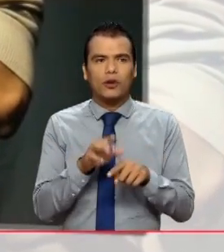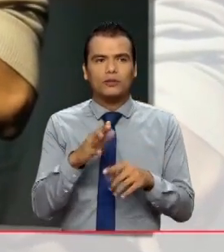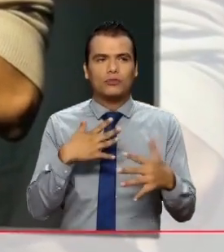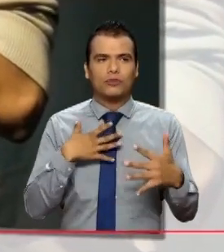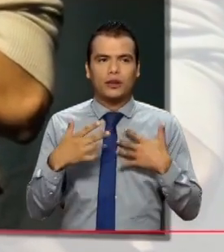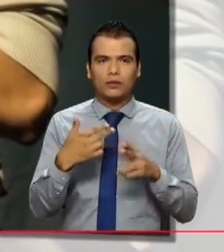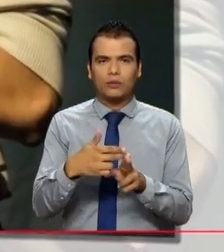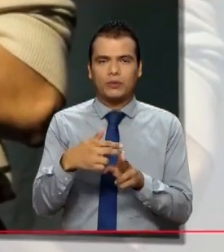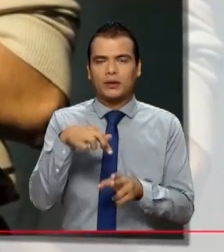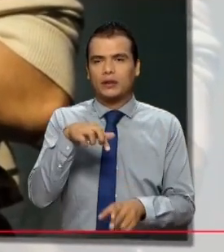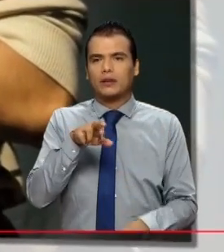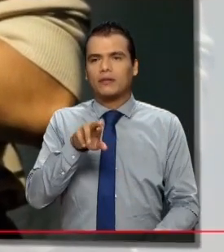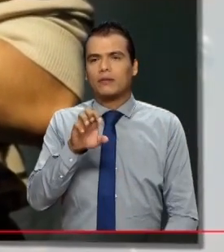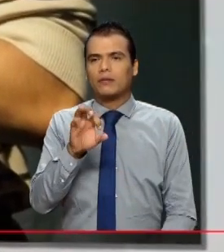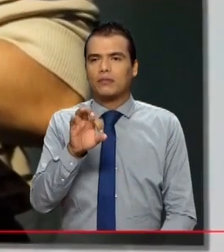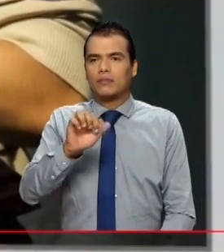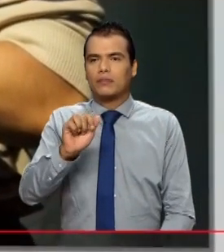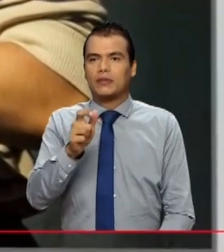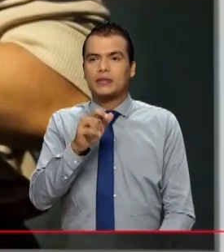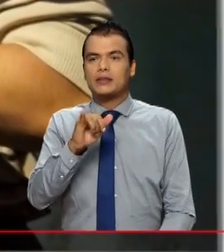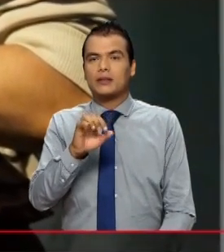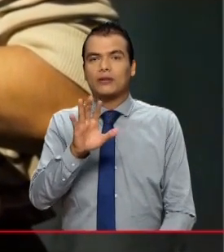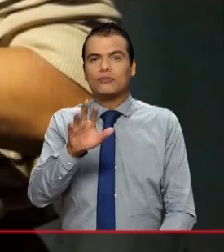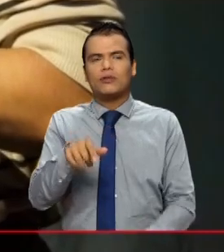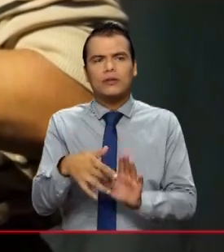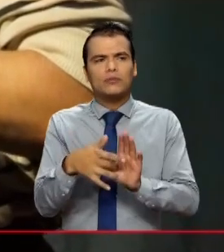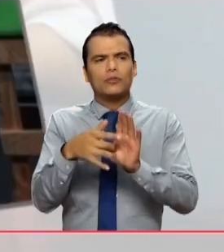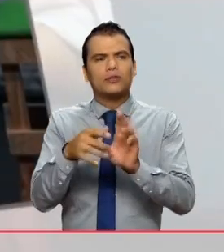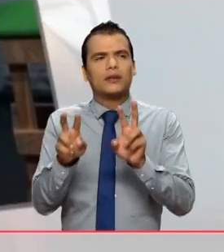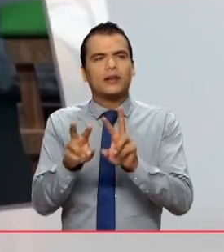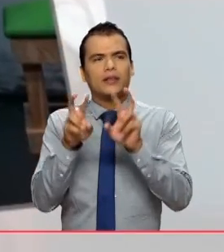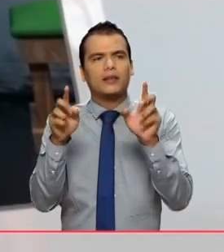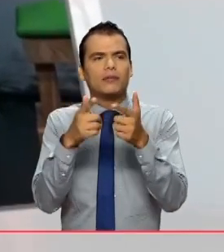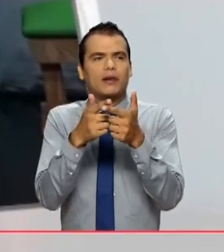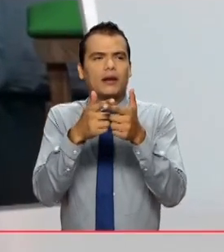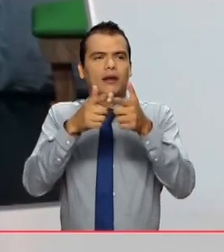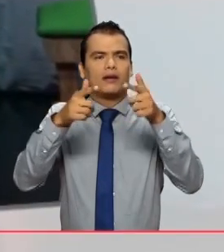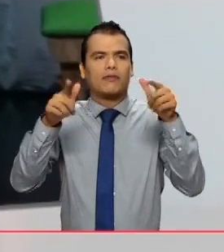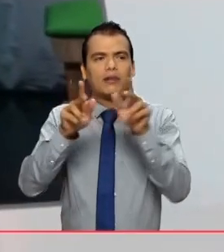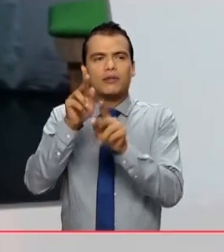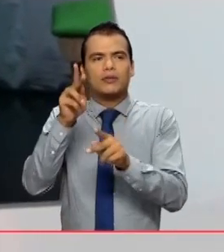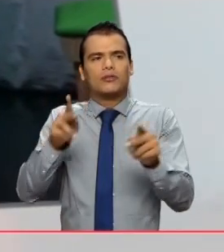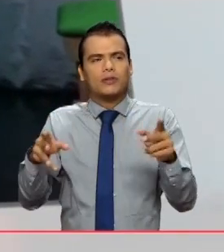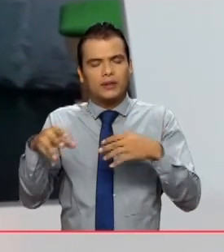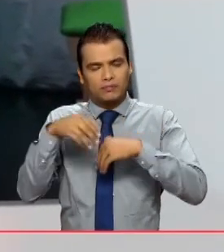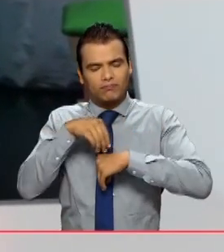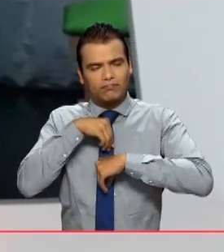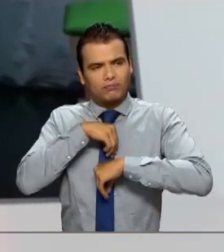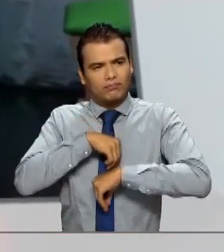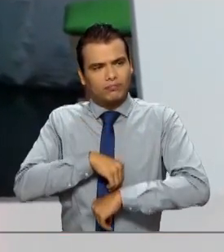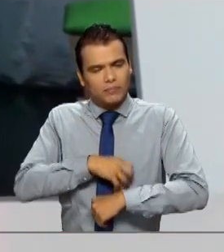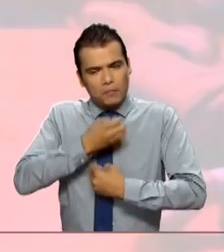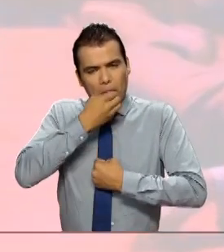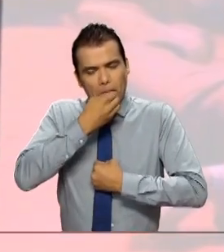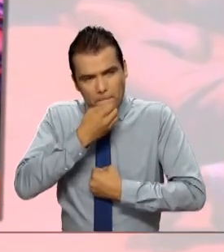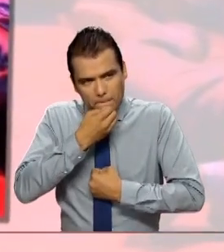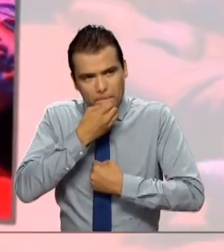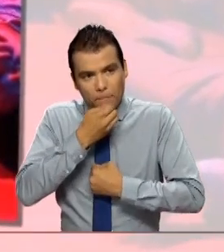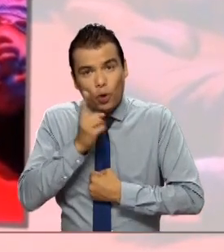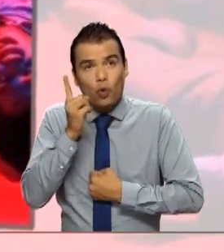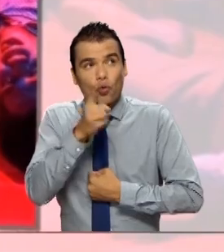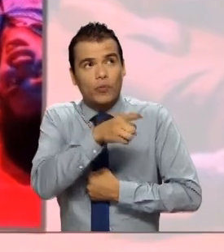Esta puesta en escena problematiza la libertad y la naturaleza íntima de los humanos, encarcelada en estructuras